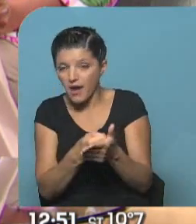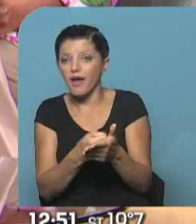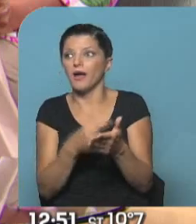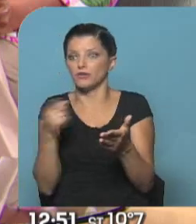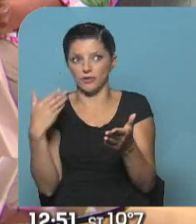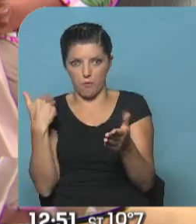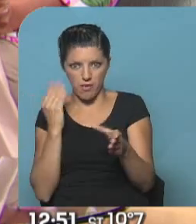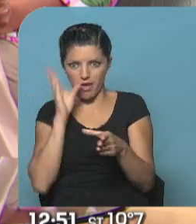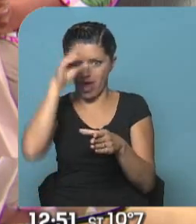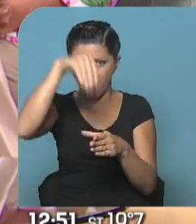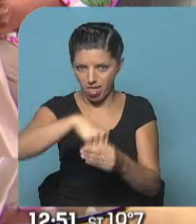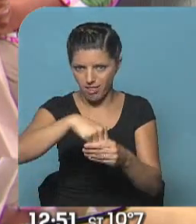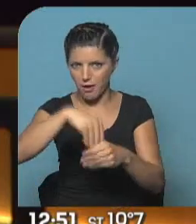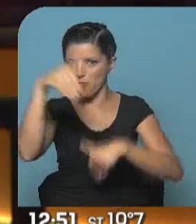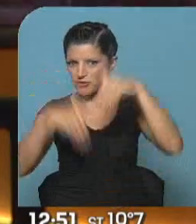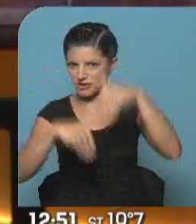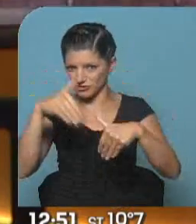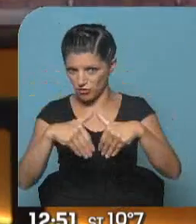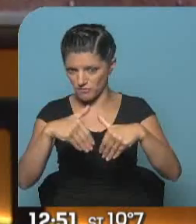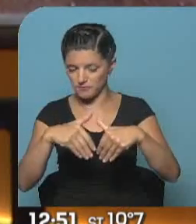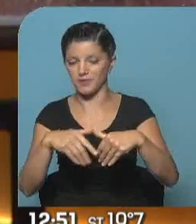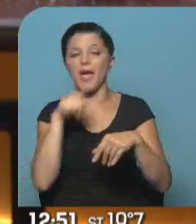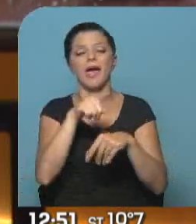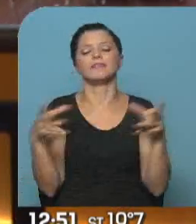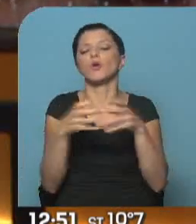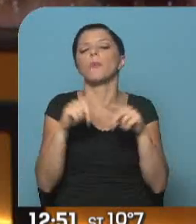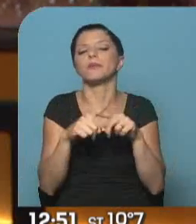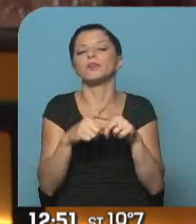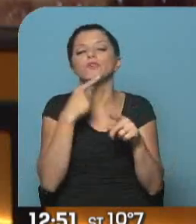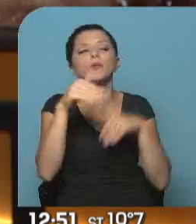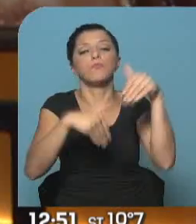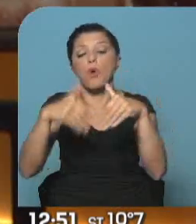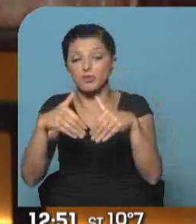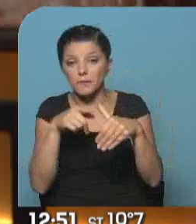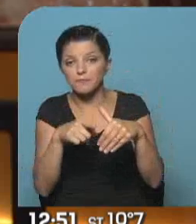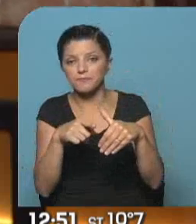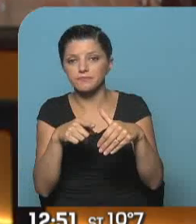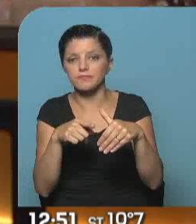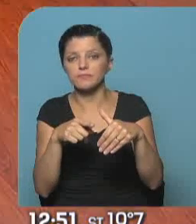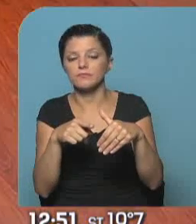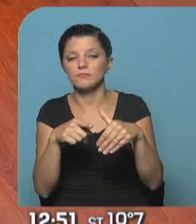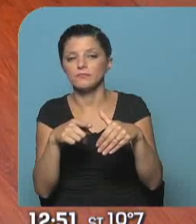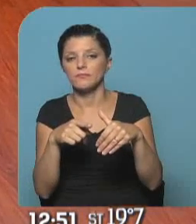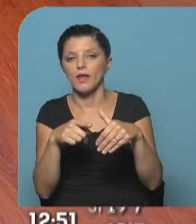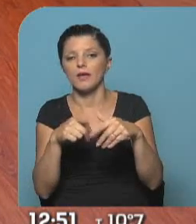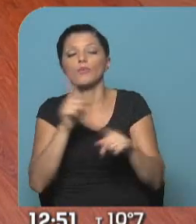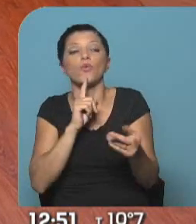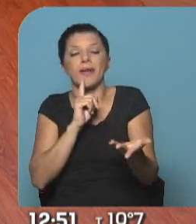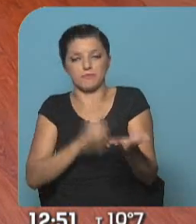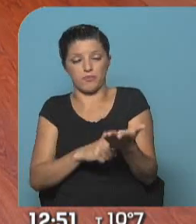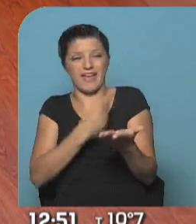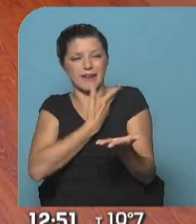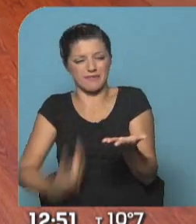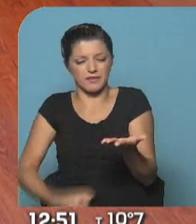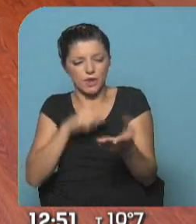en estas situaciones especiales, que es cuando votan en un referéndum, cuando hay una decisión que el presidente del partido